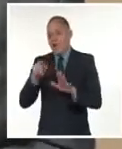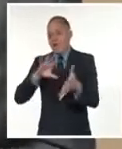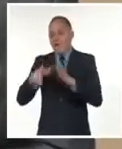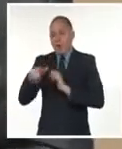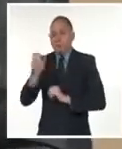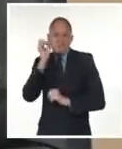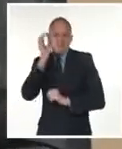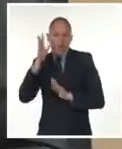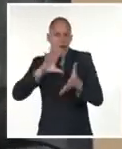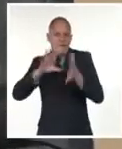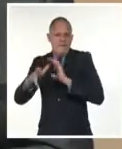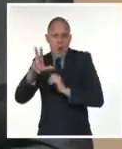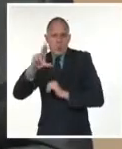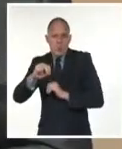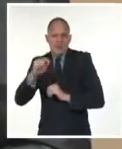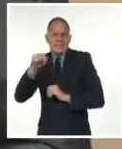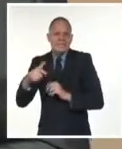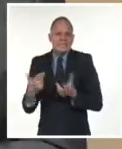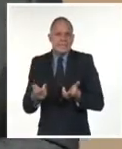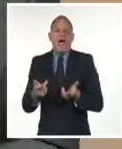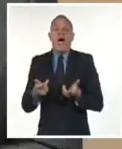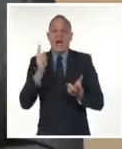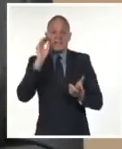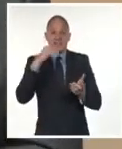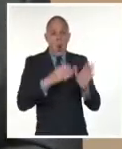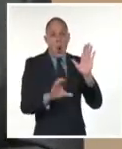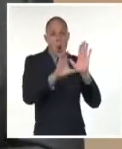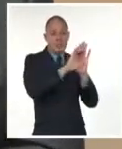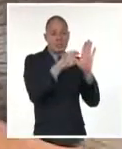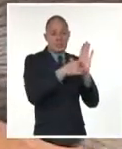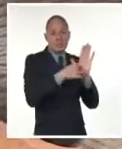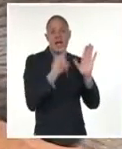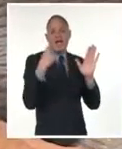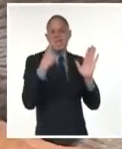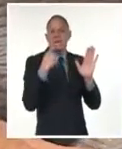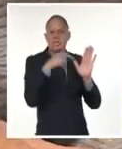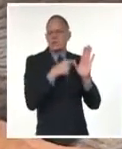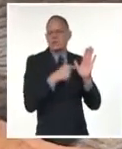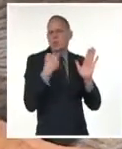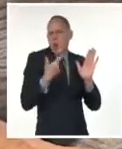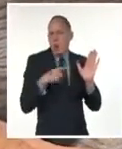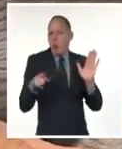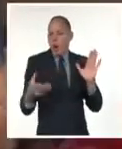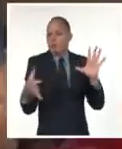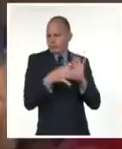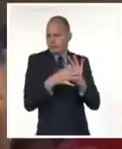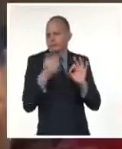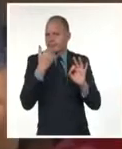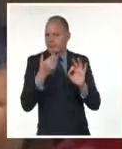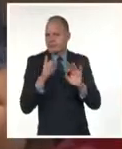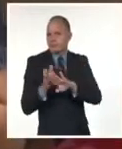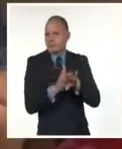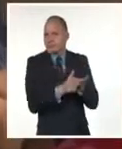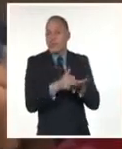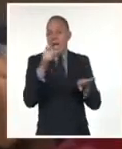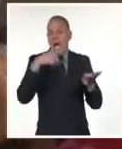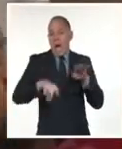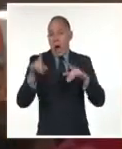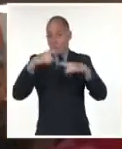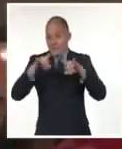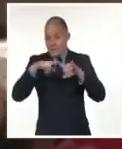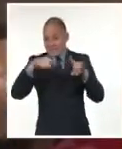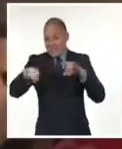con el cual se está apoyando la, la nueva constitución del país. El reto de la enseñanza superior cubana en la actualidad